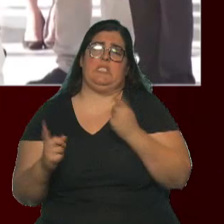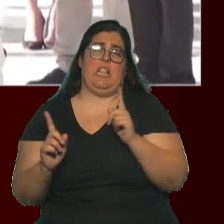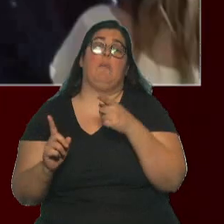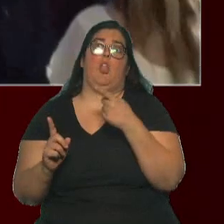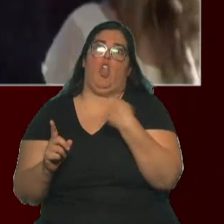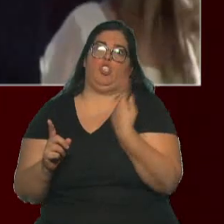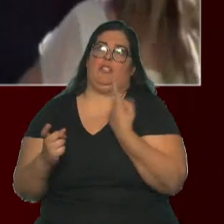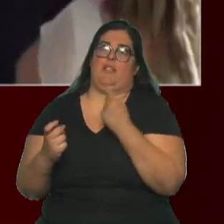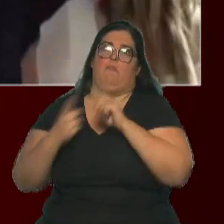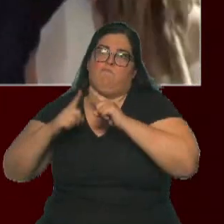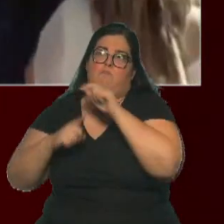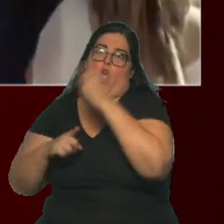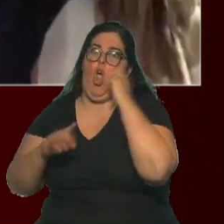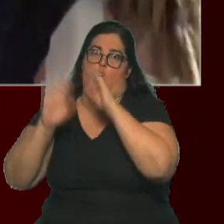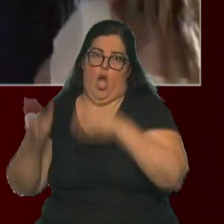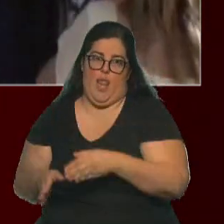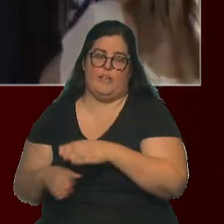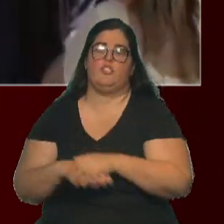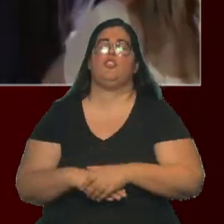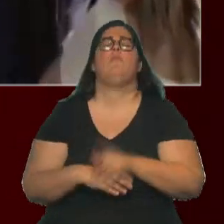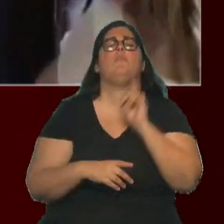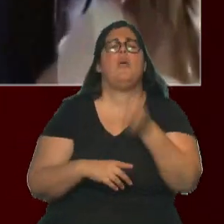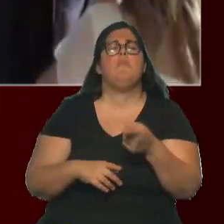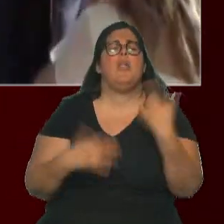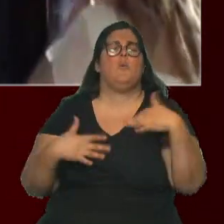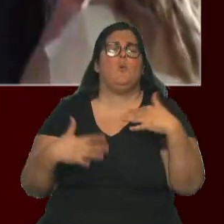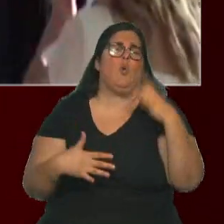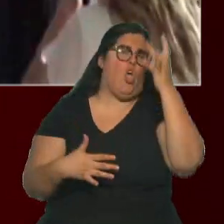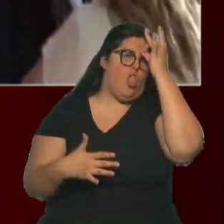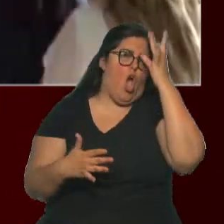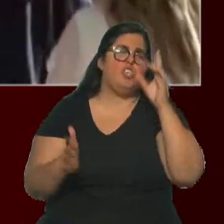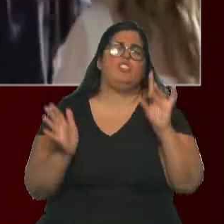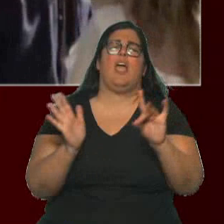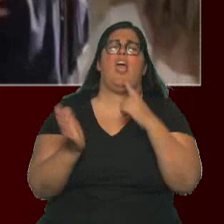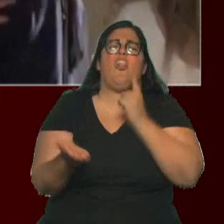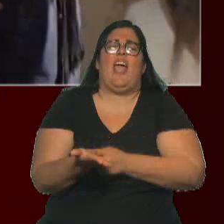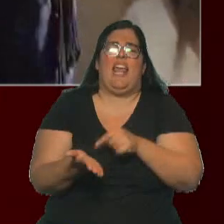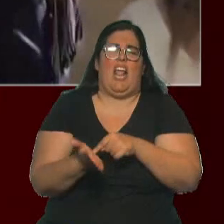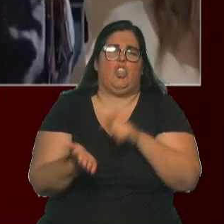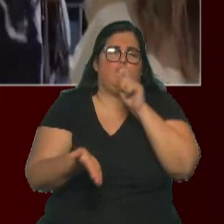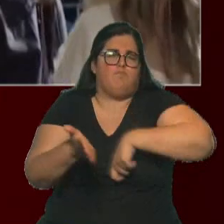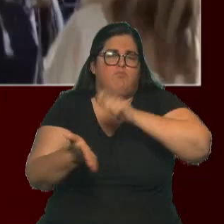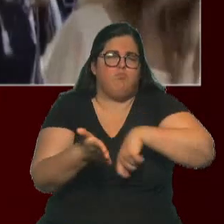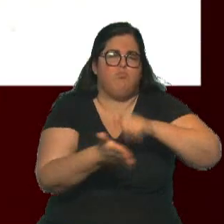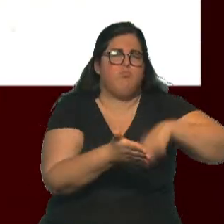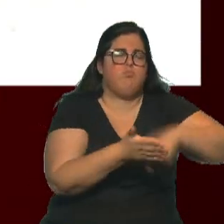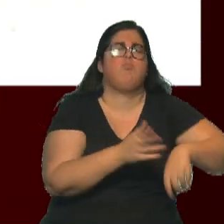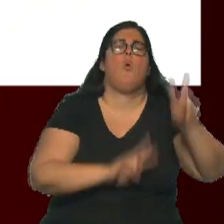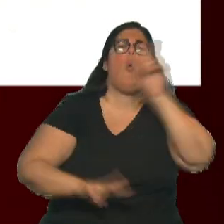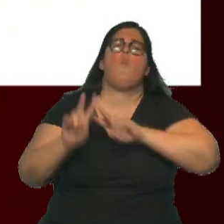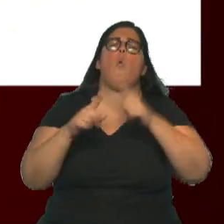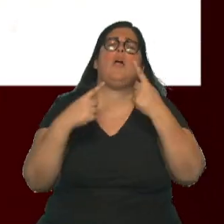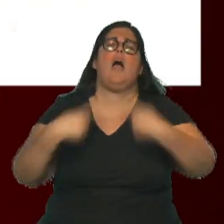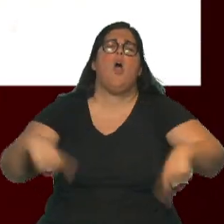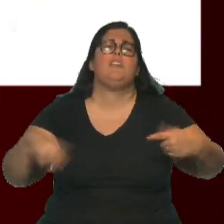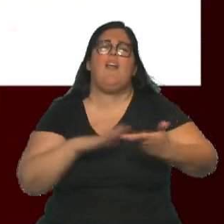quería dejar de mencionar, bueno, decenas de decretos que firmó ya esta semana en búsqueda de dar marcha atrás a varias